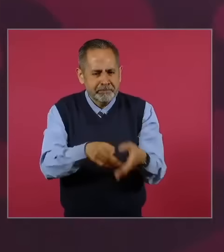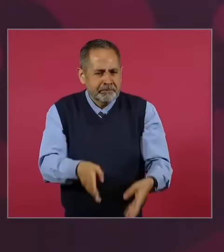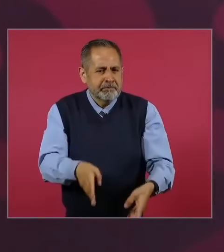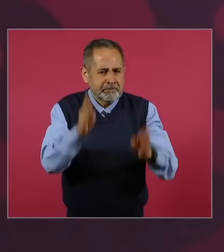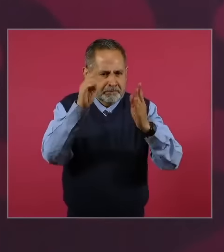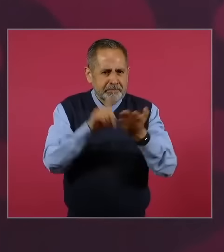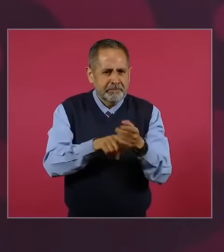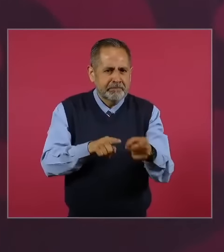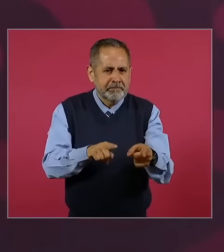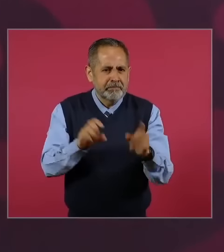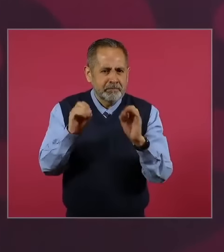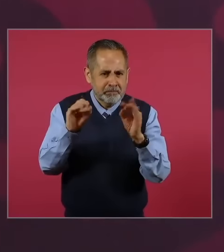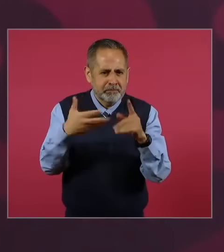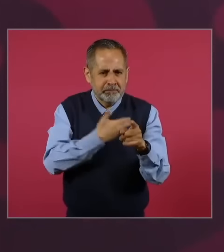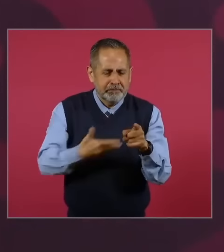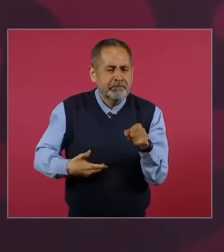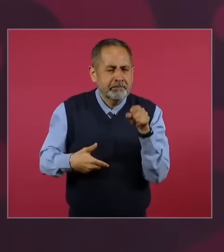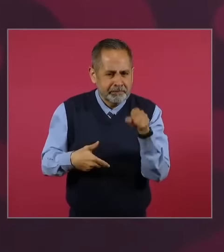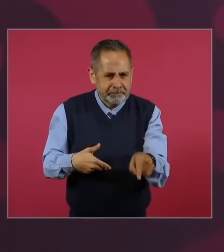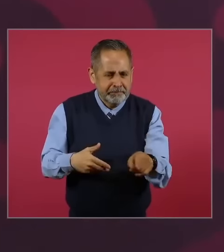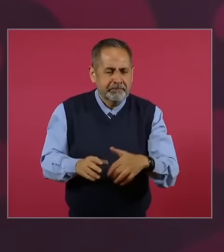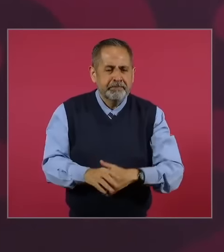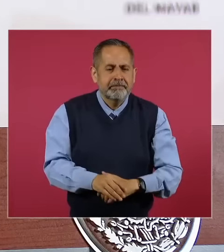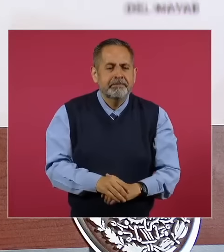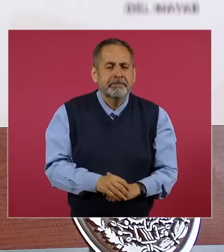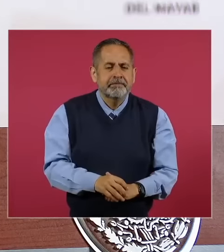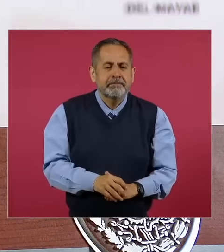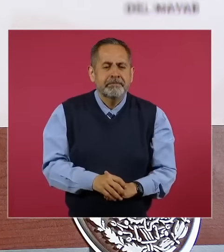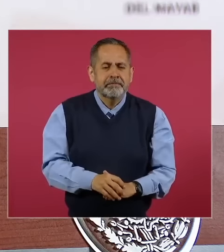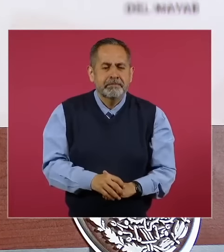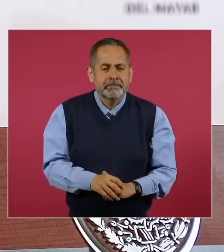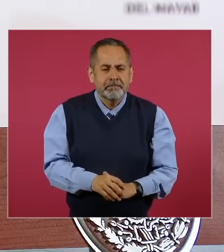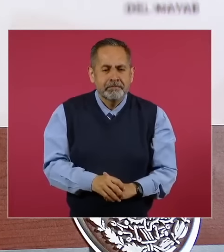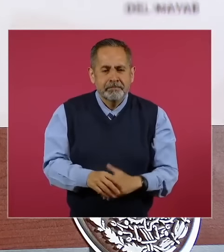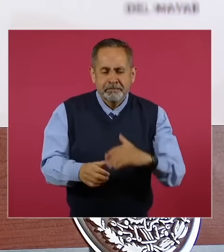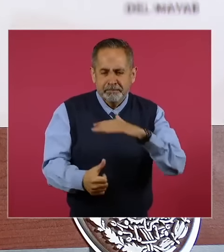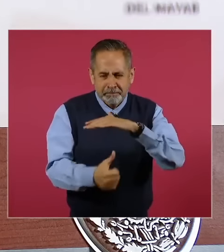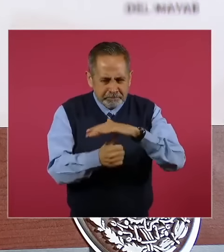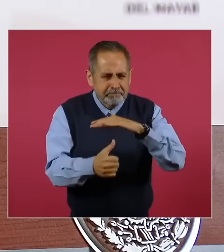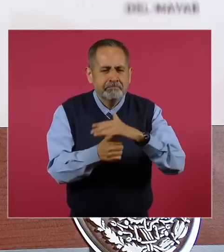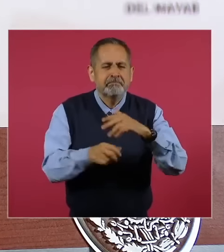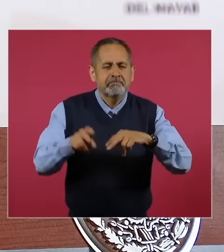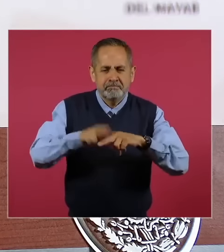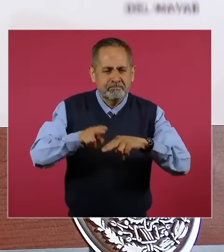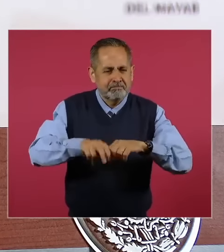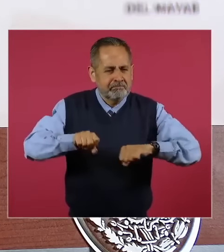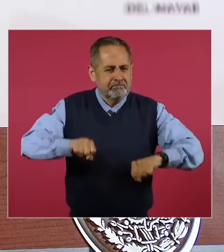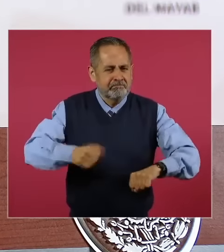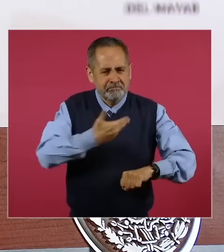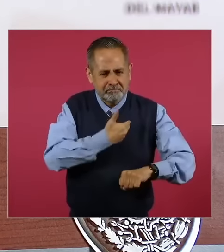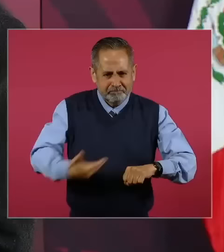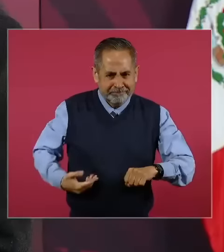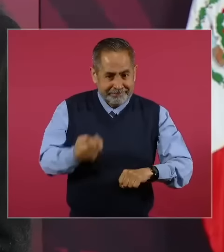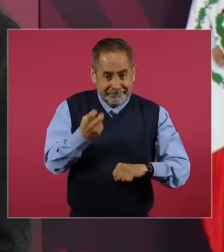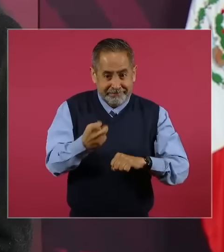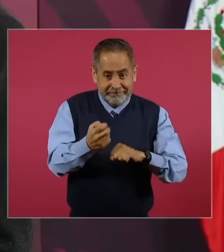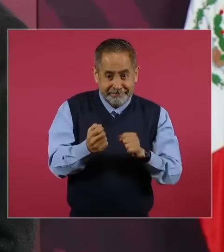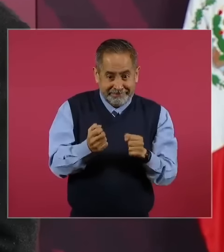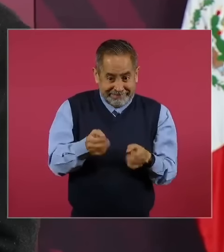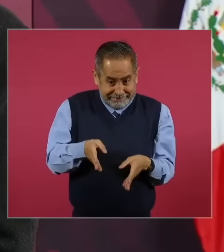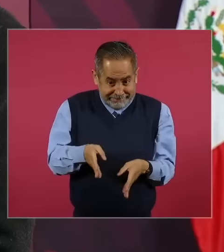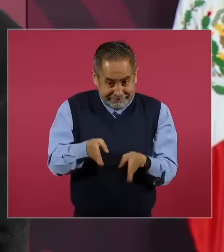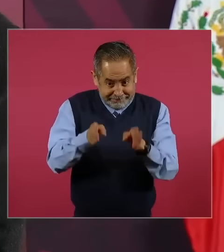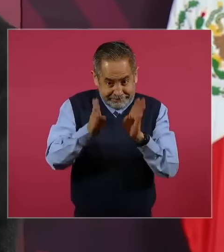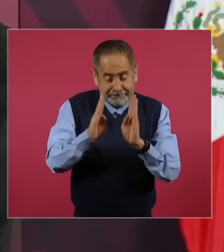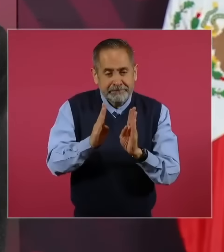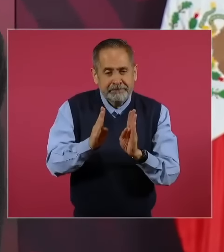de la presidencia, donde está el escritorio, la silla presidencial. En el corredor